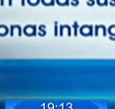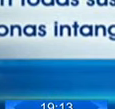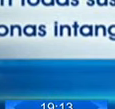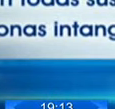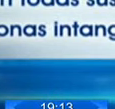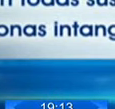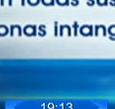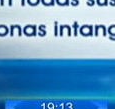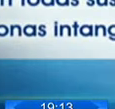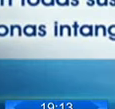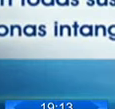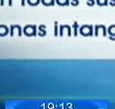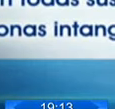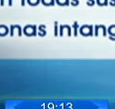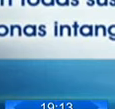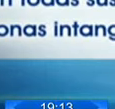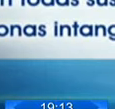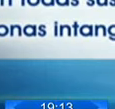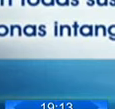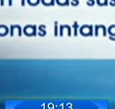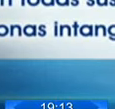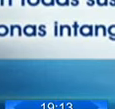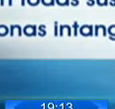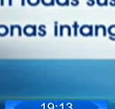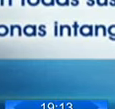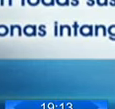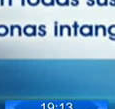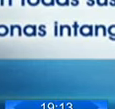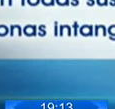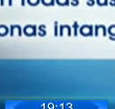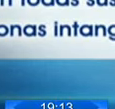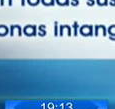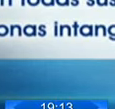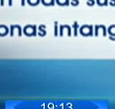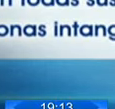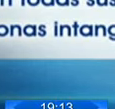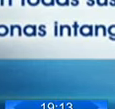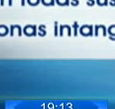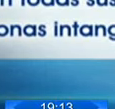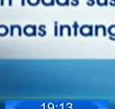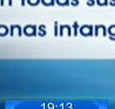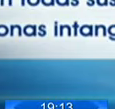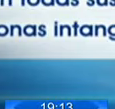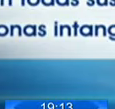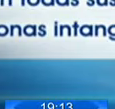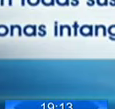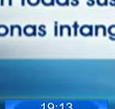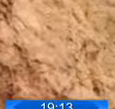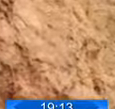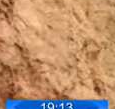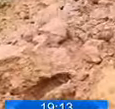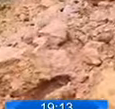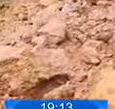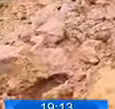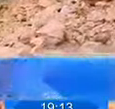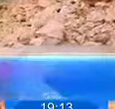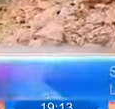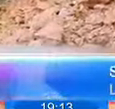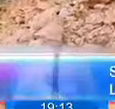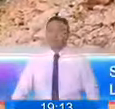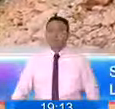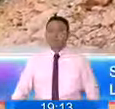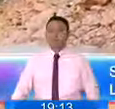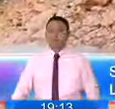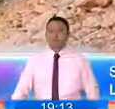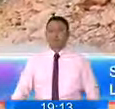excepción la minería metálica en todas sus etapas, áreas protegidas, zonas intangibles y centros urbanos? Explican que la